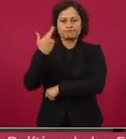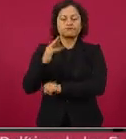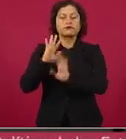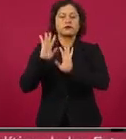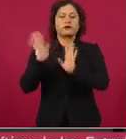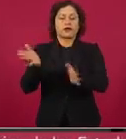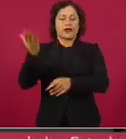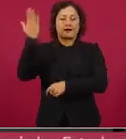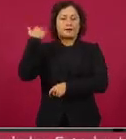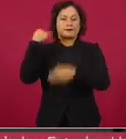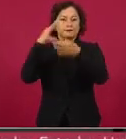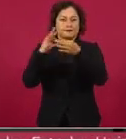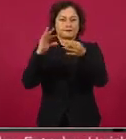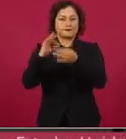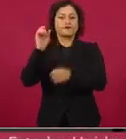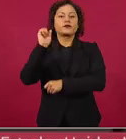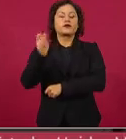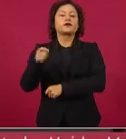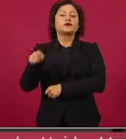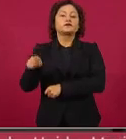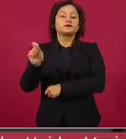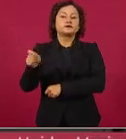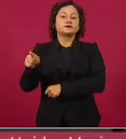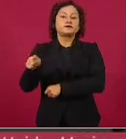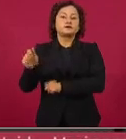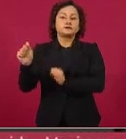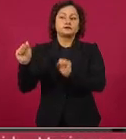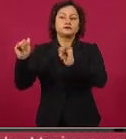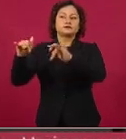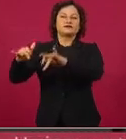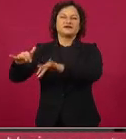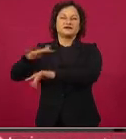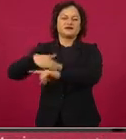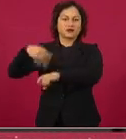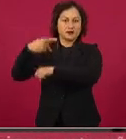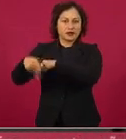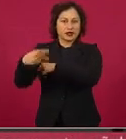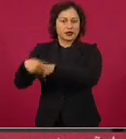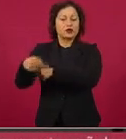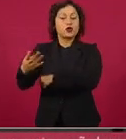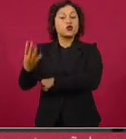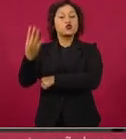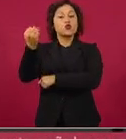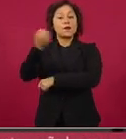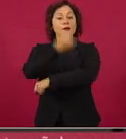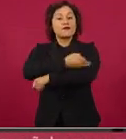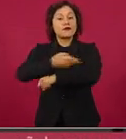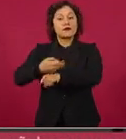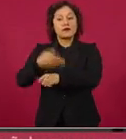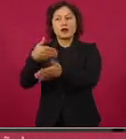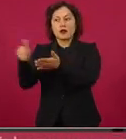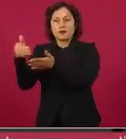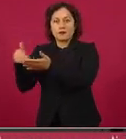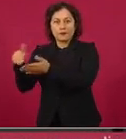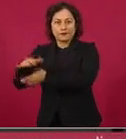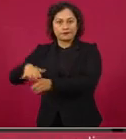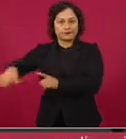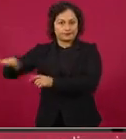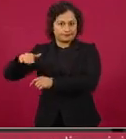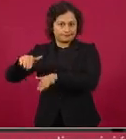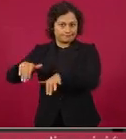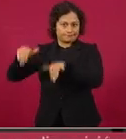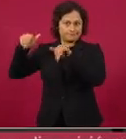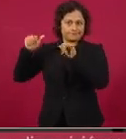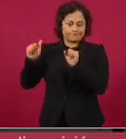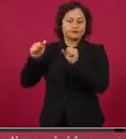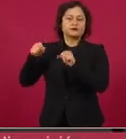comentó, provocó la evacuación de 20 familias, continúan en ese estado, además de casas en riesgo por